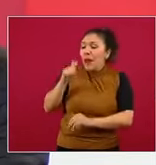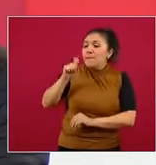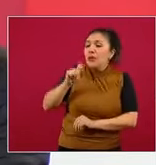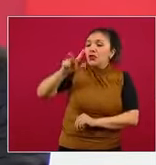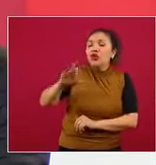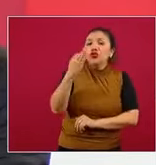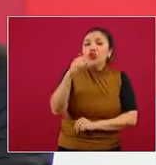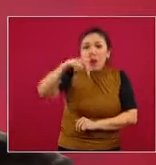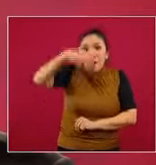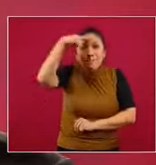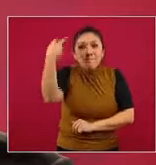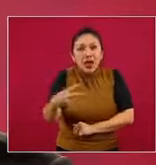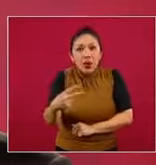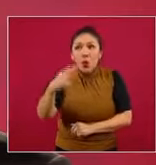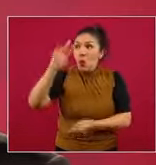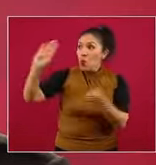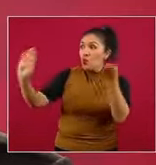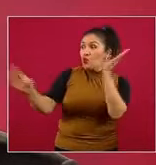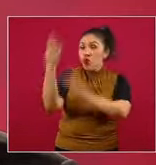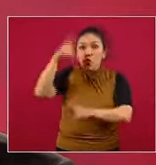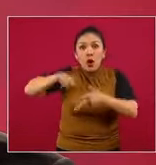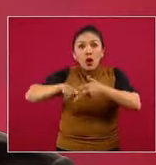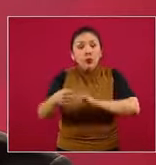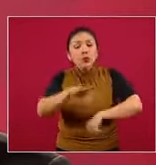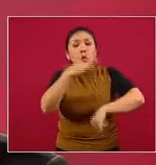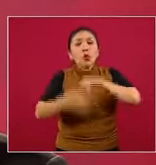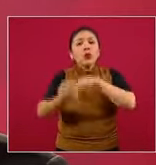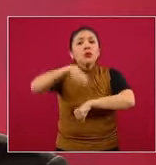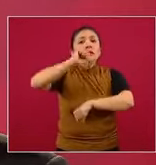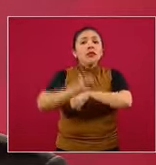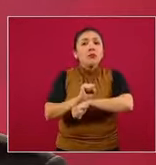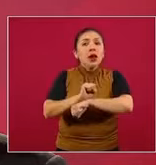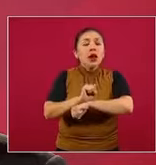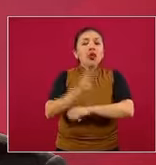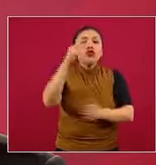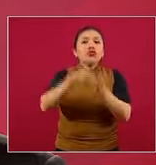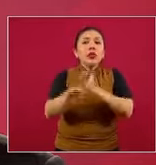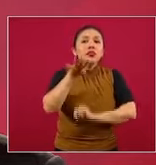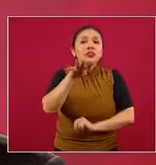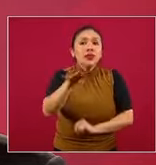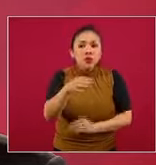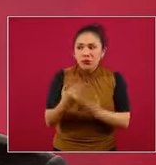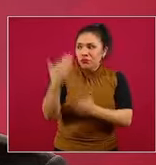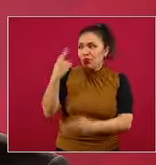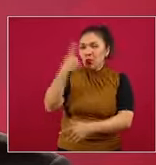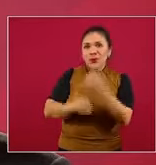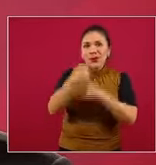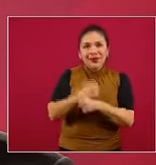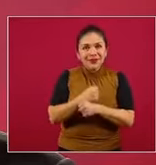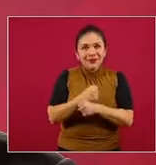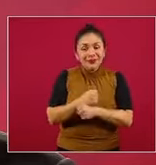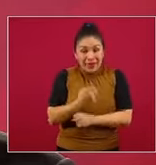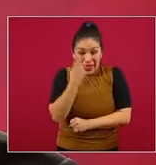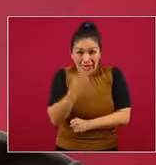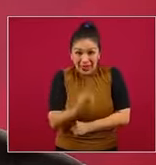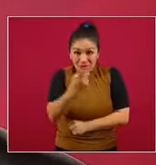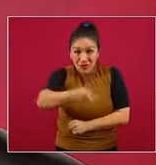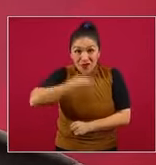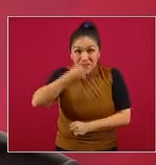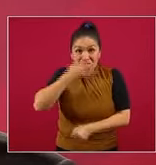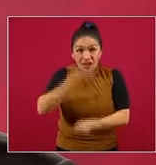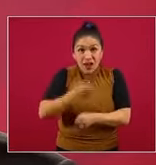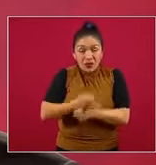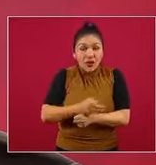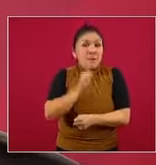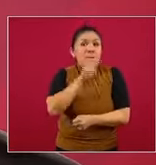en México y en el mundo empezó en la última semana de 2019. Esto que usted dice es lo que